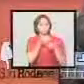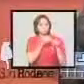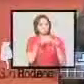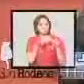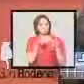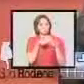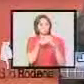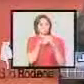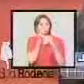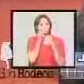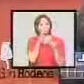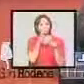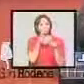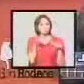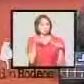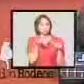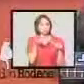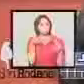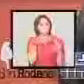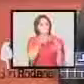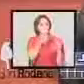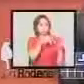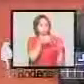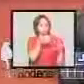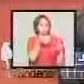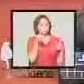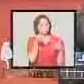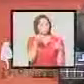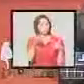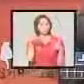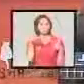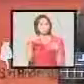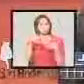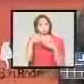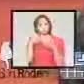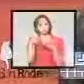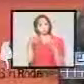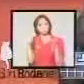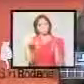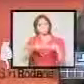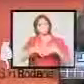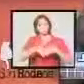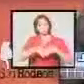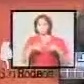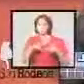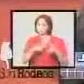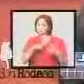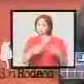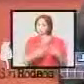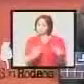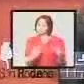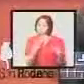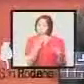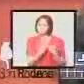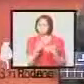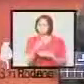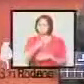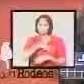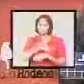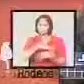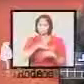créditos hacia el sector personas, micro, pequeña y mediana empresa, ¿verdad? Entonces, pues eso nos hace